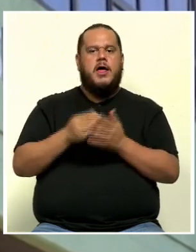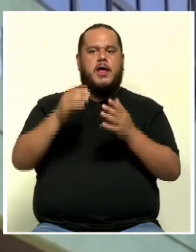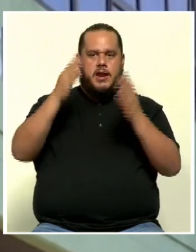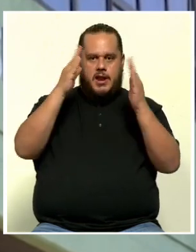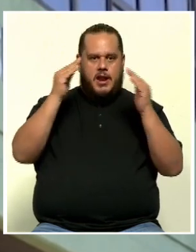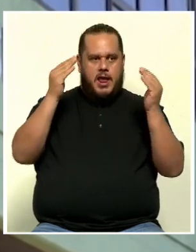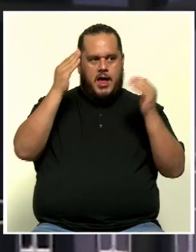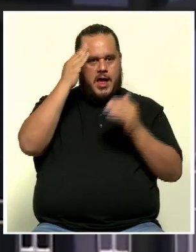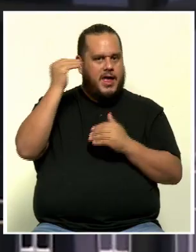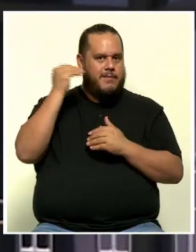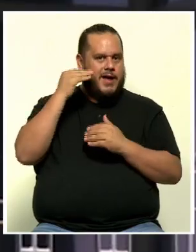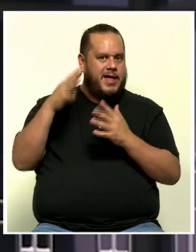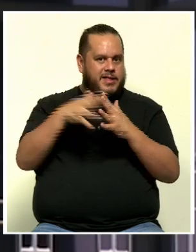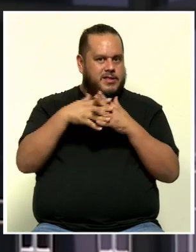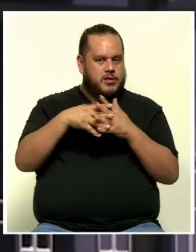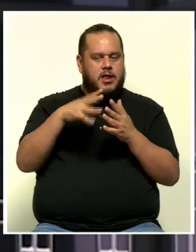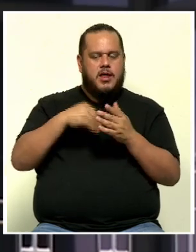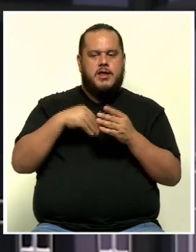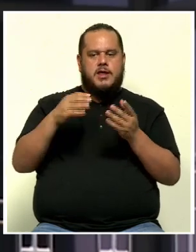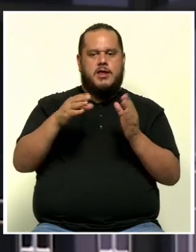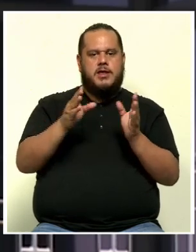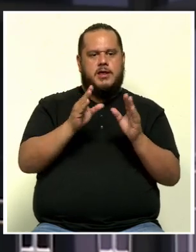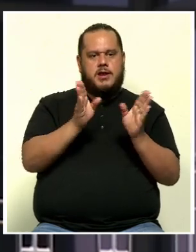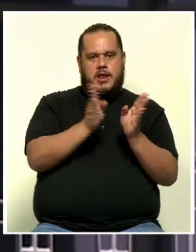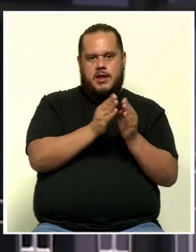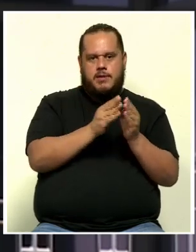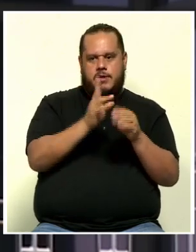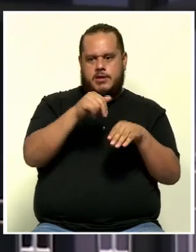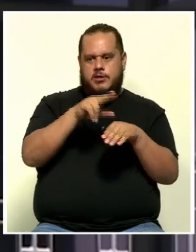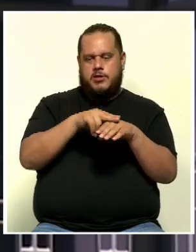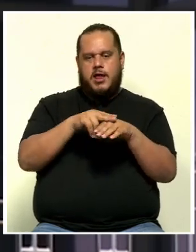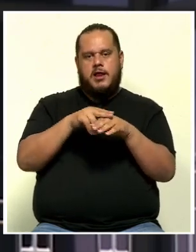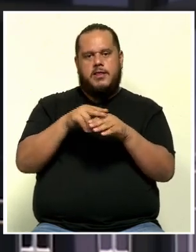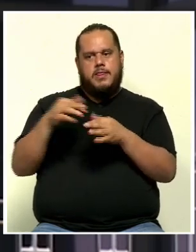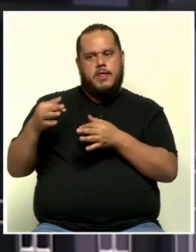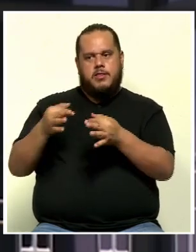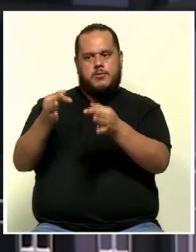Estados Unidos y la Cámara Nacional de Turismo.